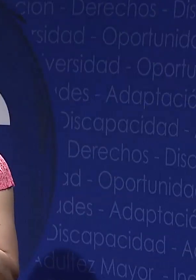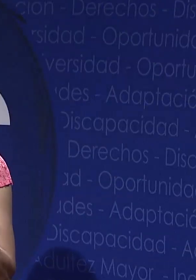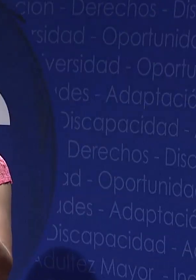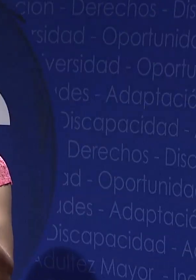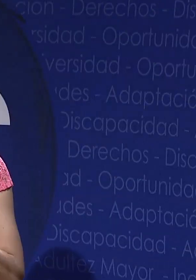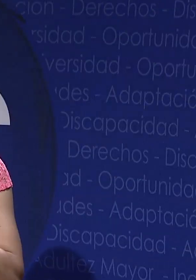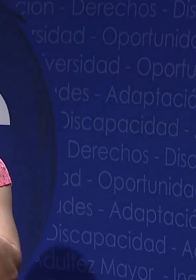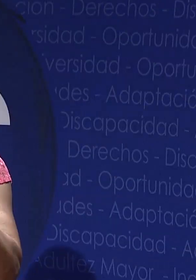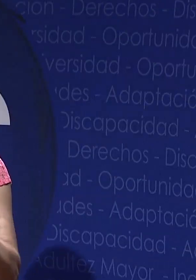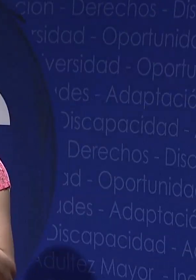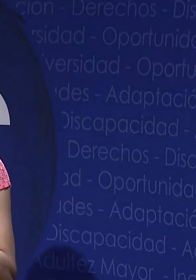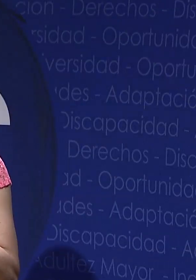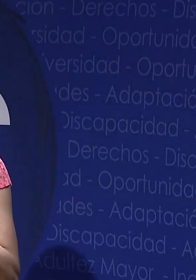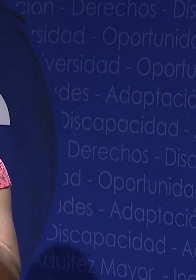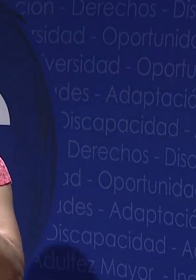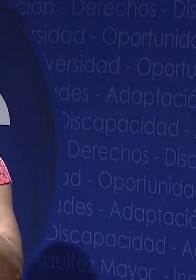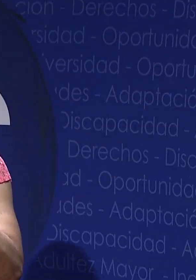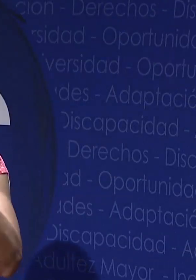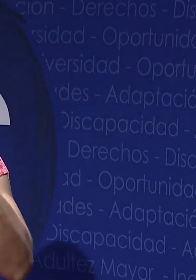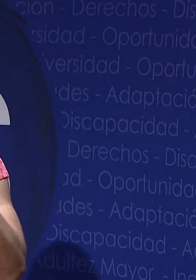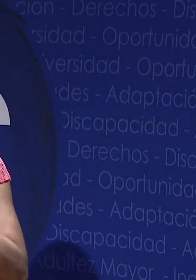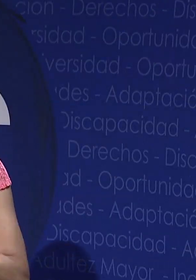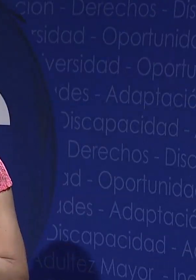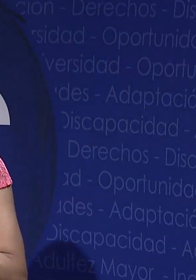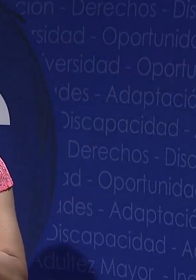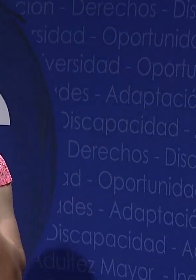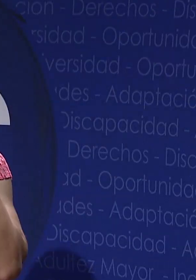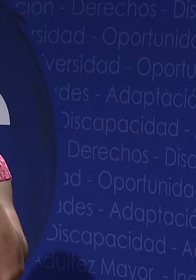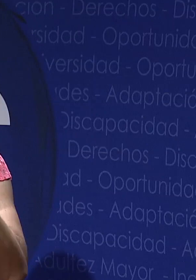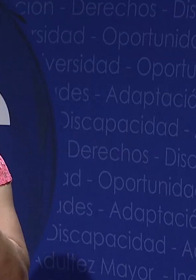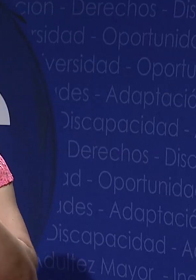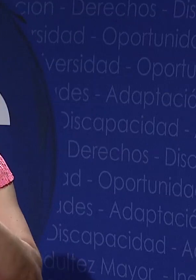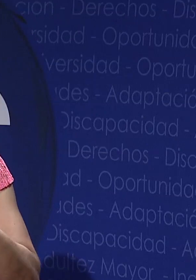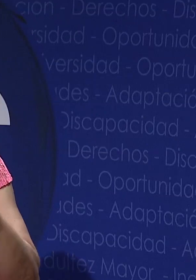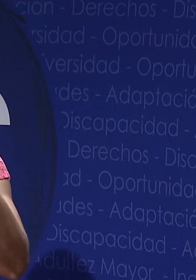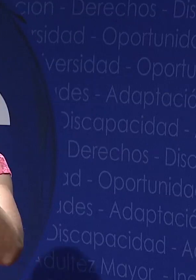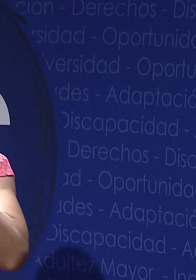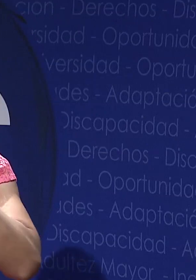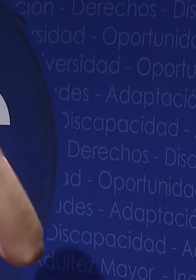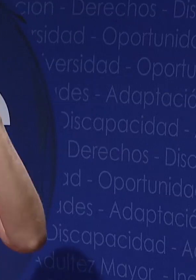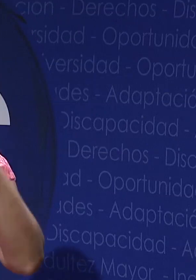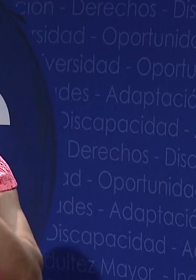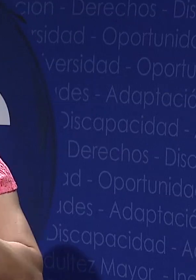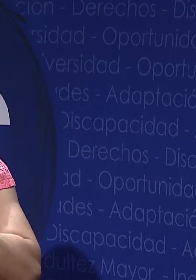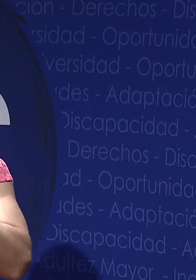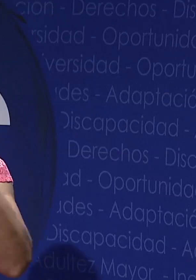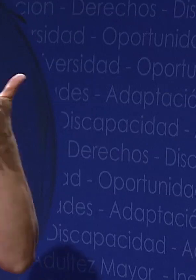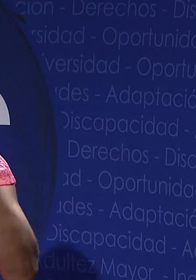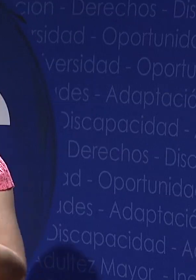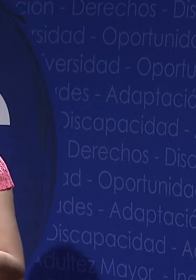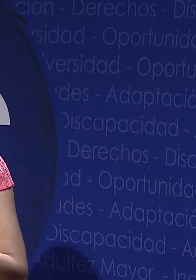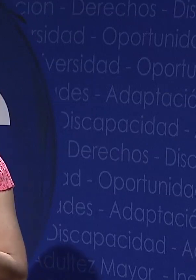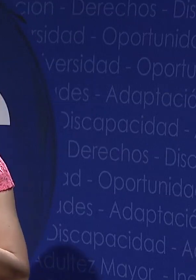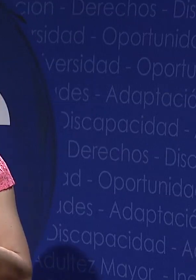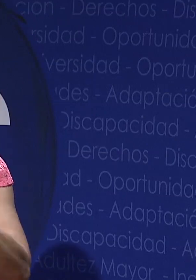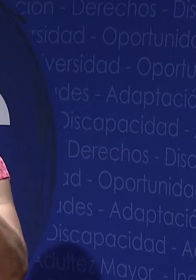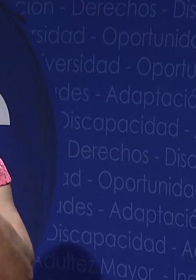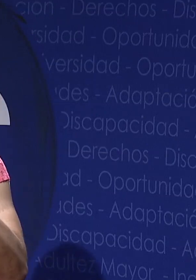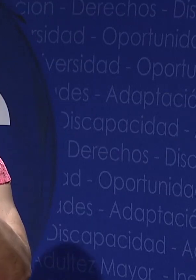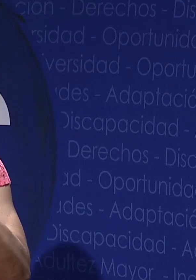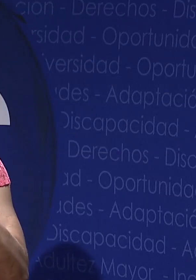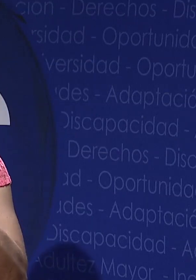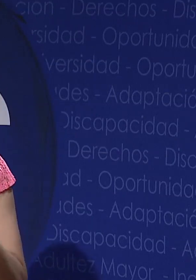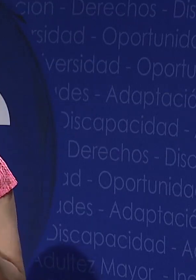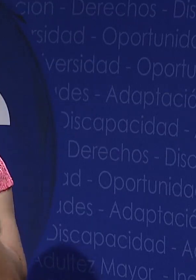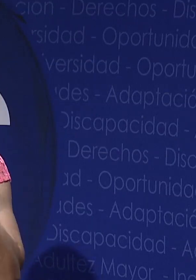recuerde que en nuestro canal en youtube nexos tv usted podrá repasar los diversos contenidos que le presentamos acá en